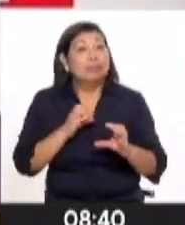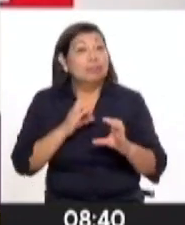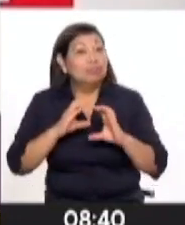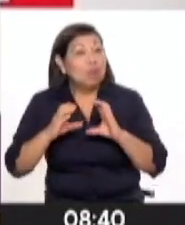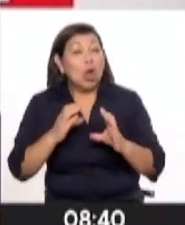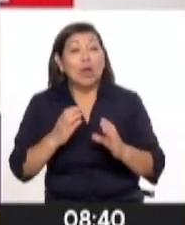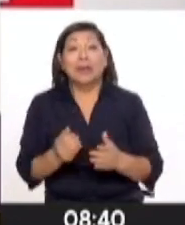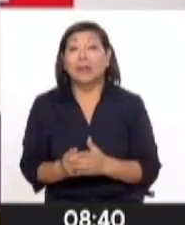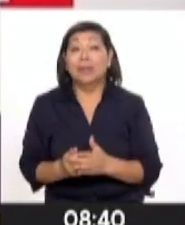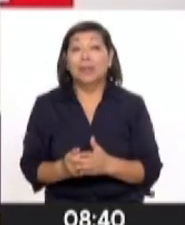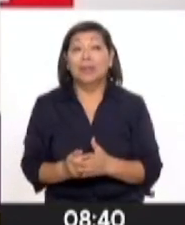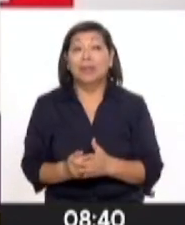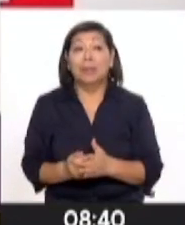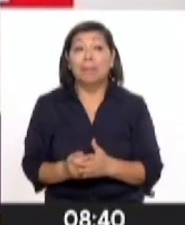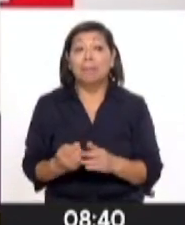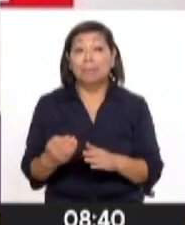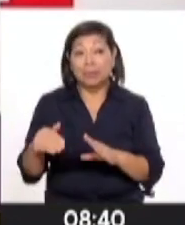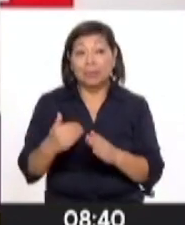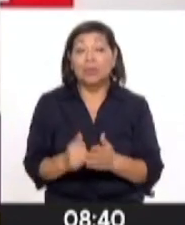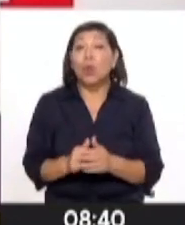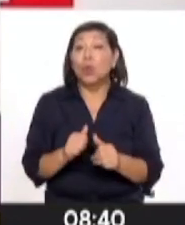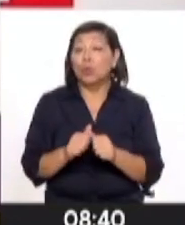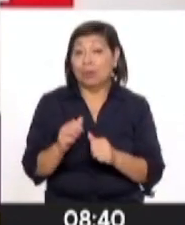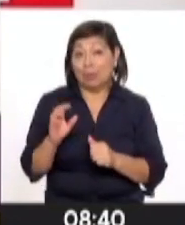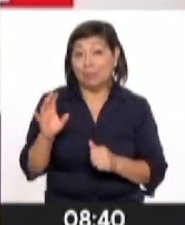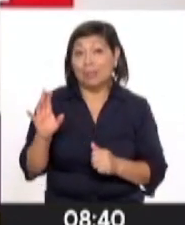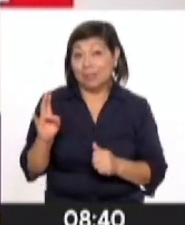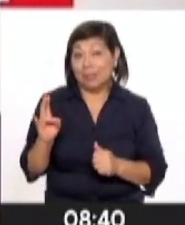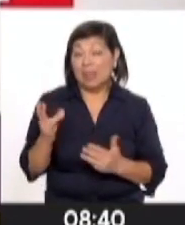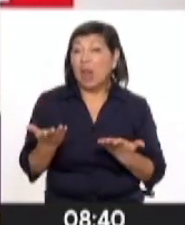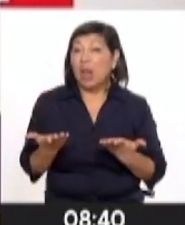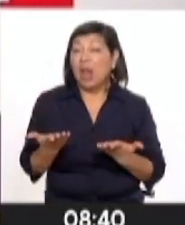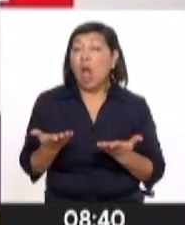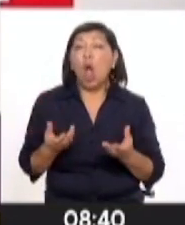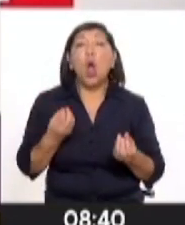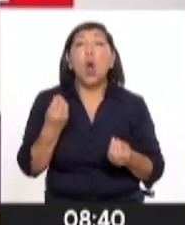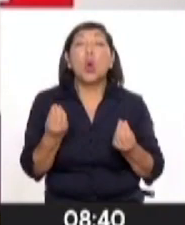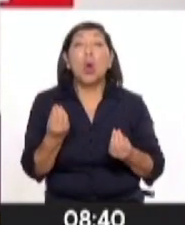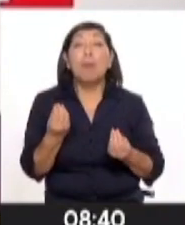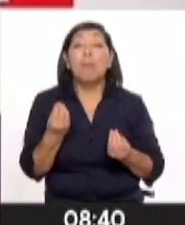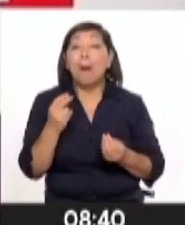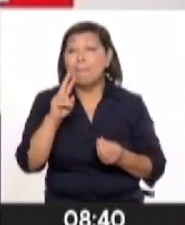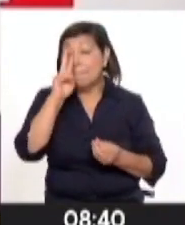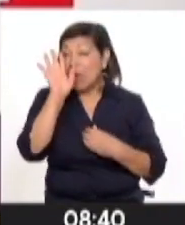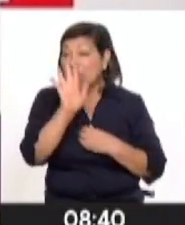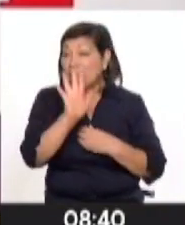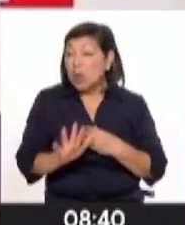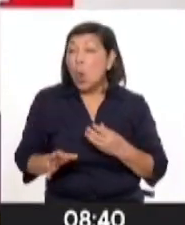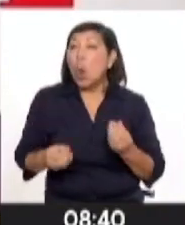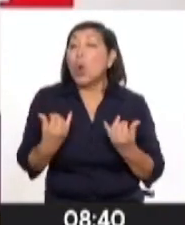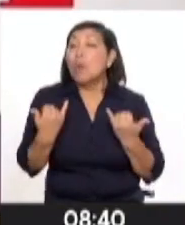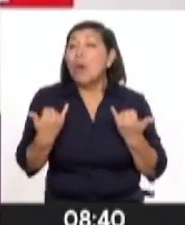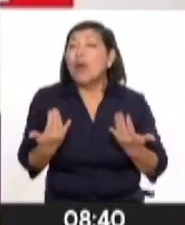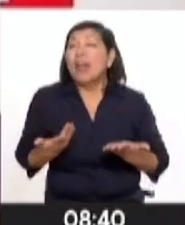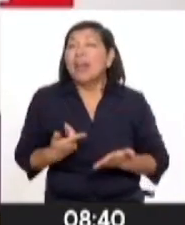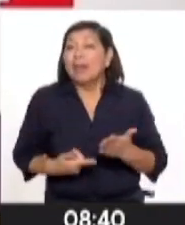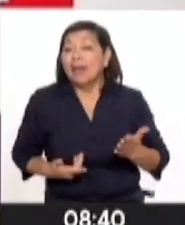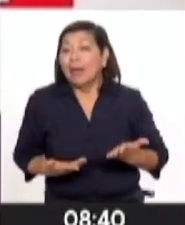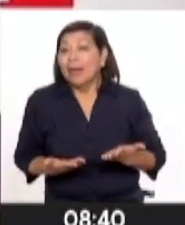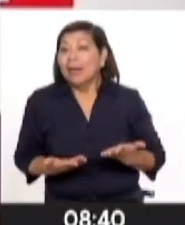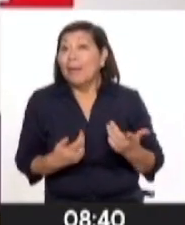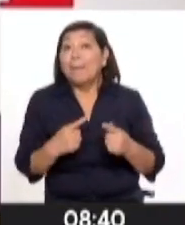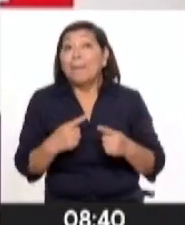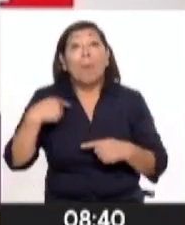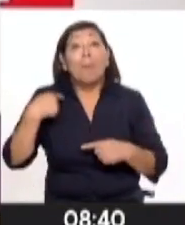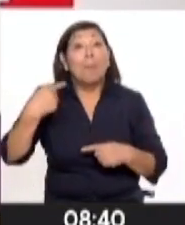del comunicado del ENFE, el comunicado número 7, y también vamos a hablar del panorama a nivel nacional, cuáles son las condiciones actuales y qué es lo que nos espera